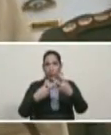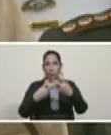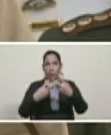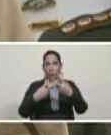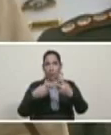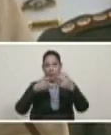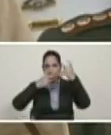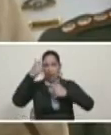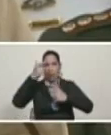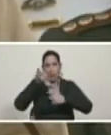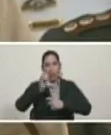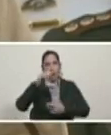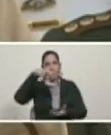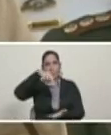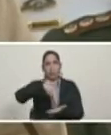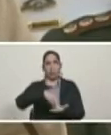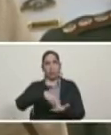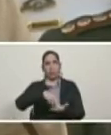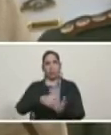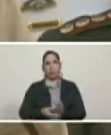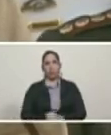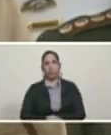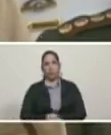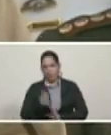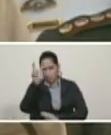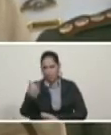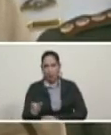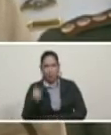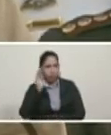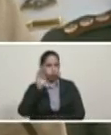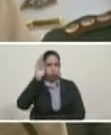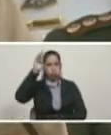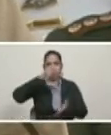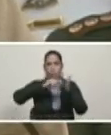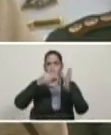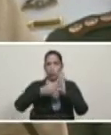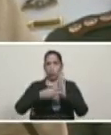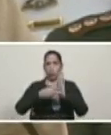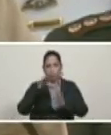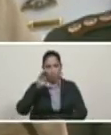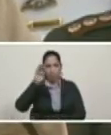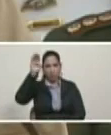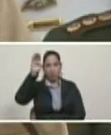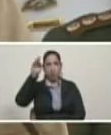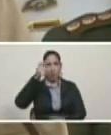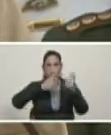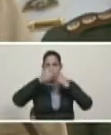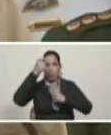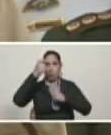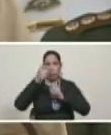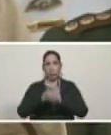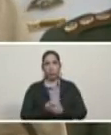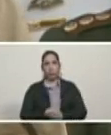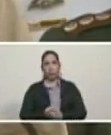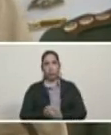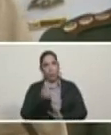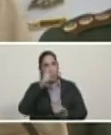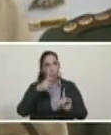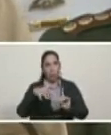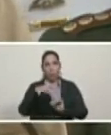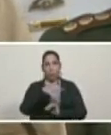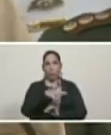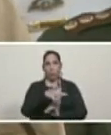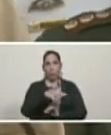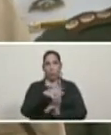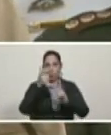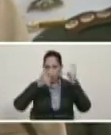presente, Chávez, tú eres futuro, Chávez, tú eres pueblo, Chávez, estás